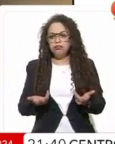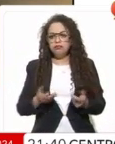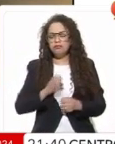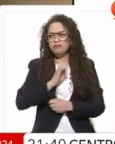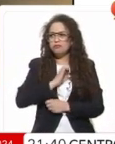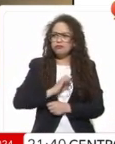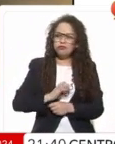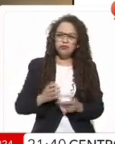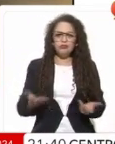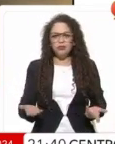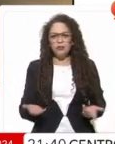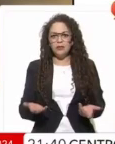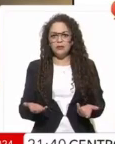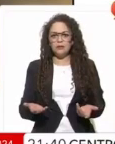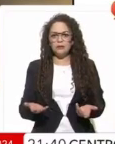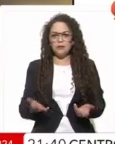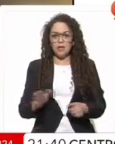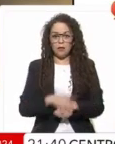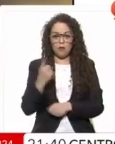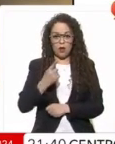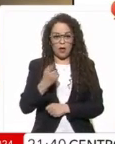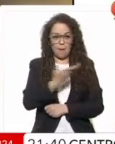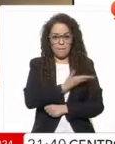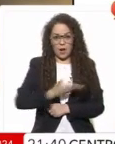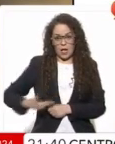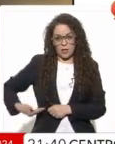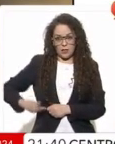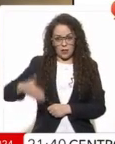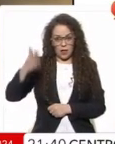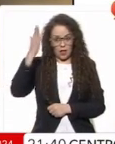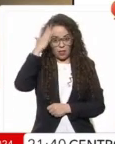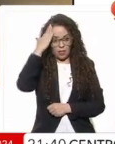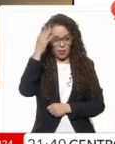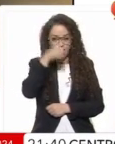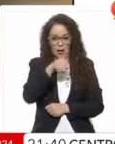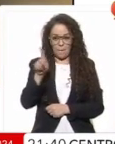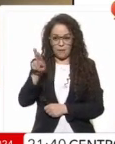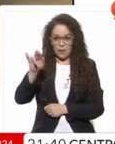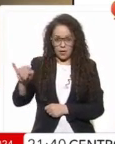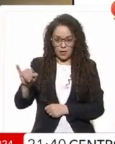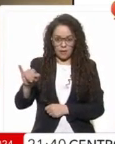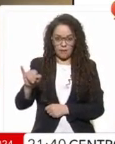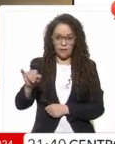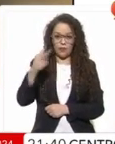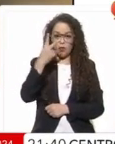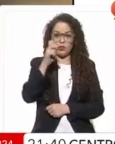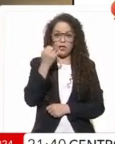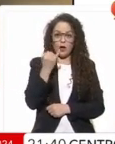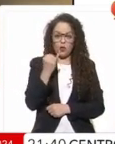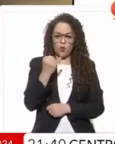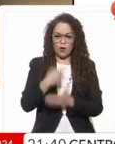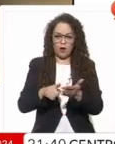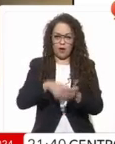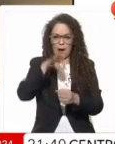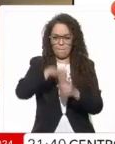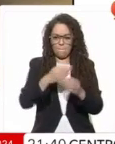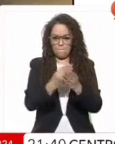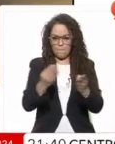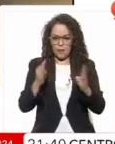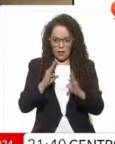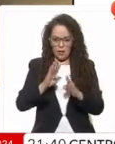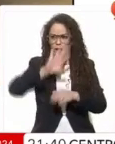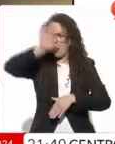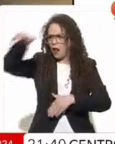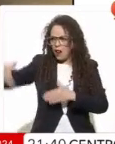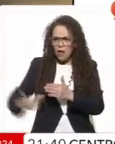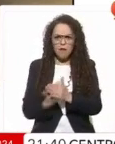una dirigencia nacional que al día siguiente de la elección del 2 de junio, que hubo votos a favor del PRI, hubo triunfos